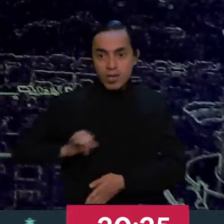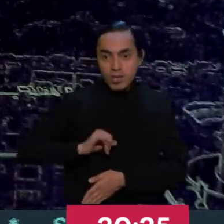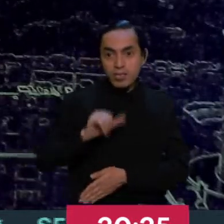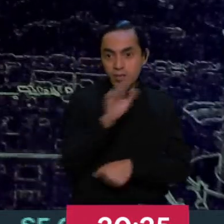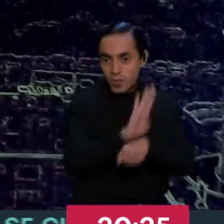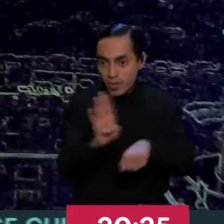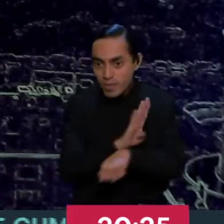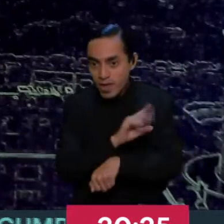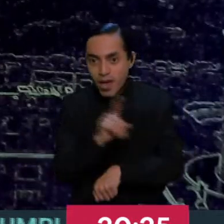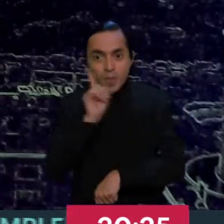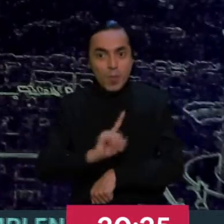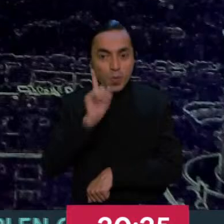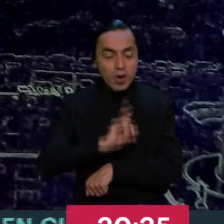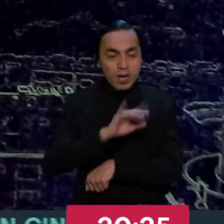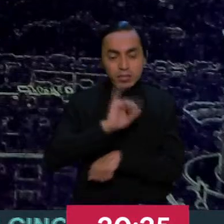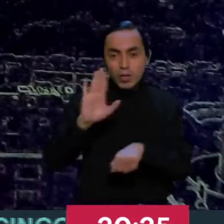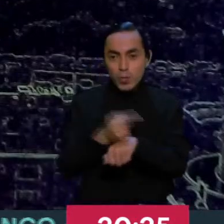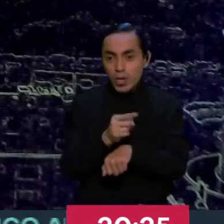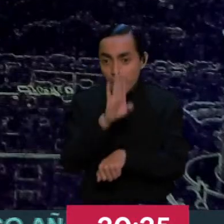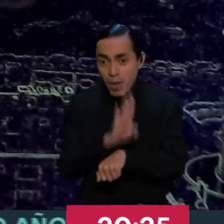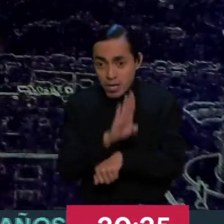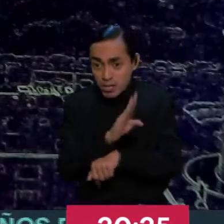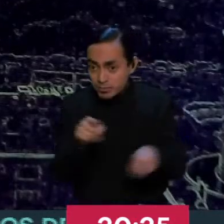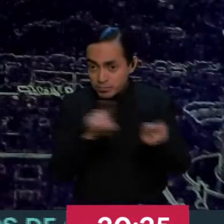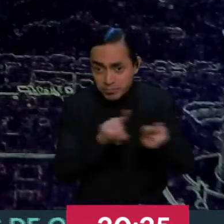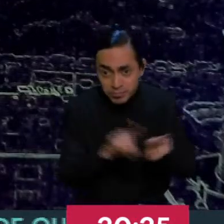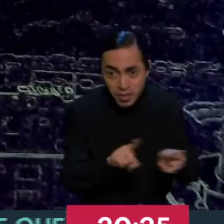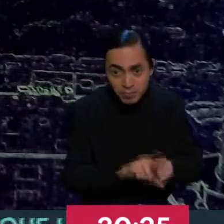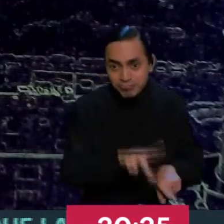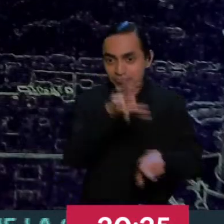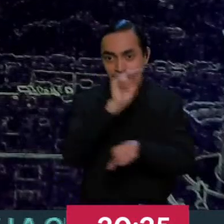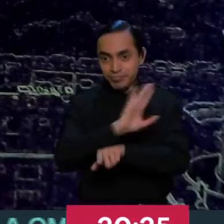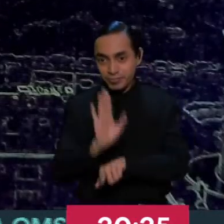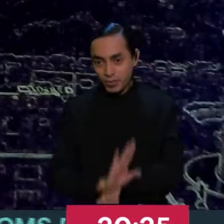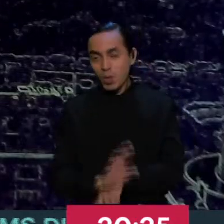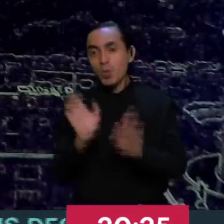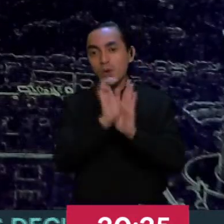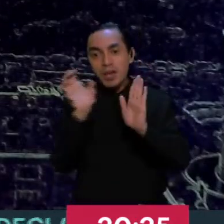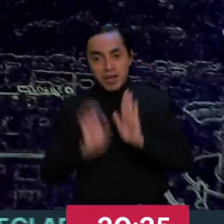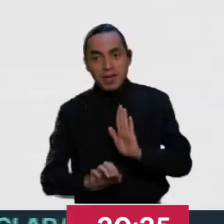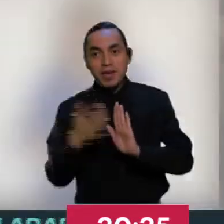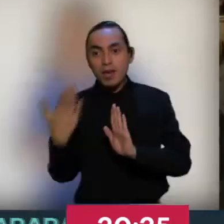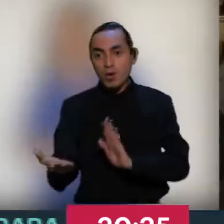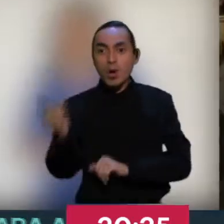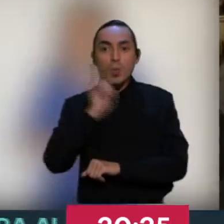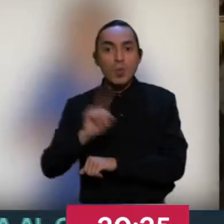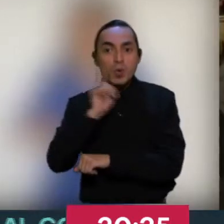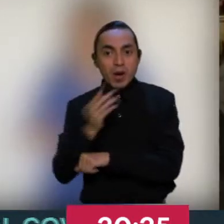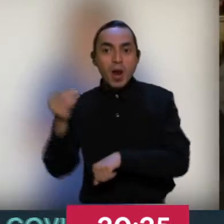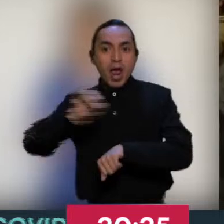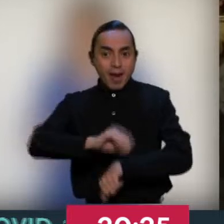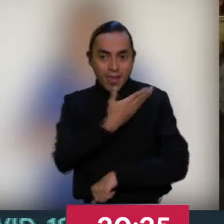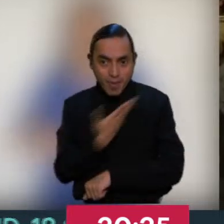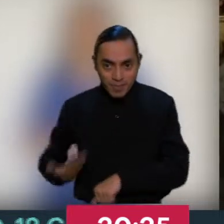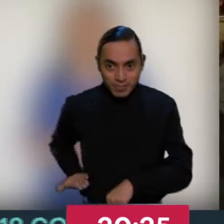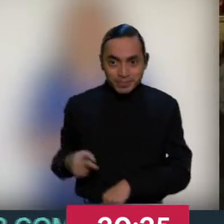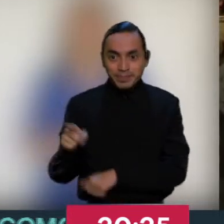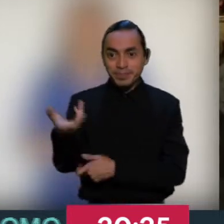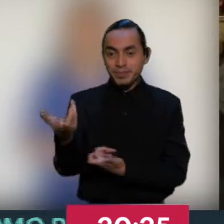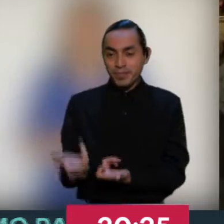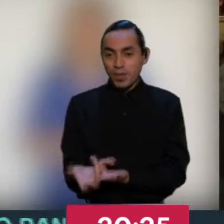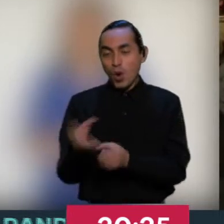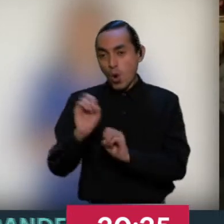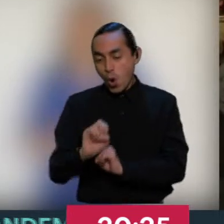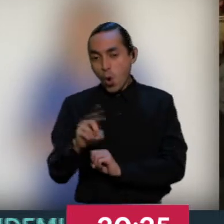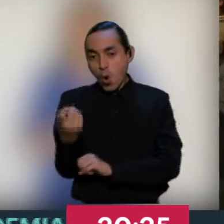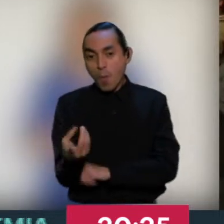mujeres. Porque pareciera que es lo mismo, pero no es lo mismo. No es lo mismo que haya, por ejemplo, una mujer en la presidencia, a que haya una